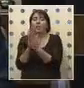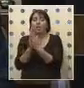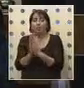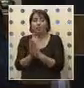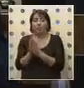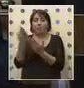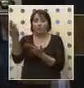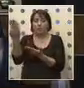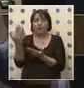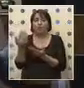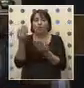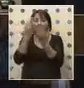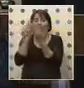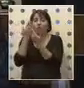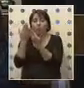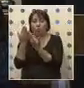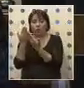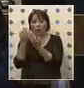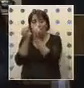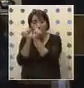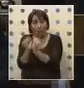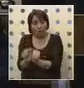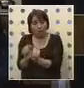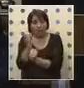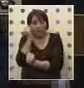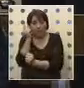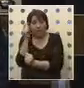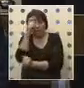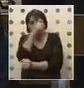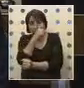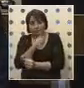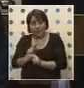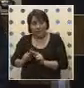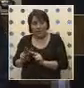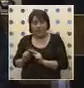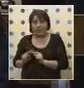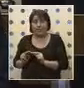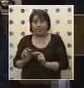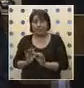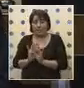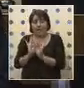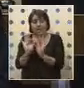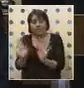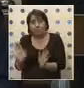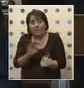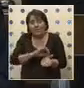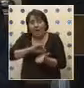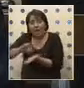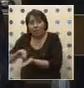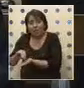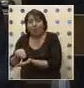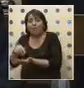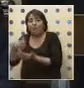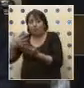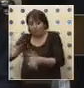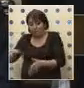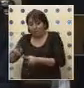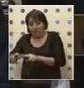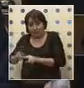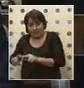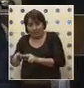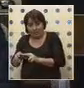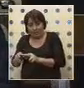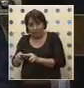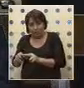Ejecutivo, al Ministro, pudiera estudiarse la factibilidad, entendiendo que es difícil crear a mejor condiciones de excepcionalidad, pero como ya se creó